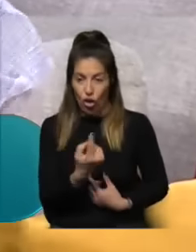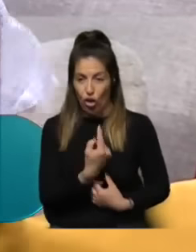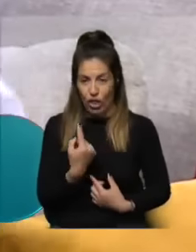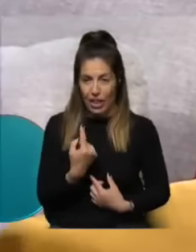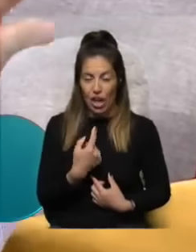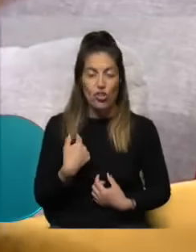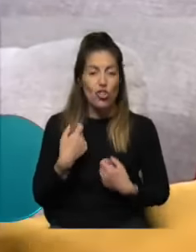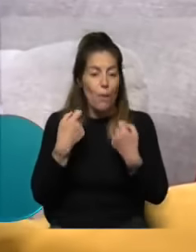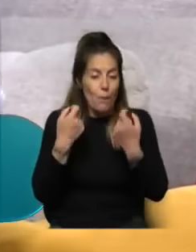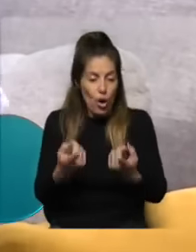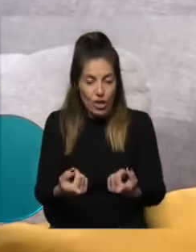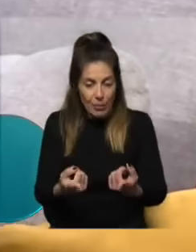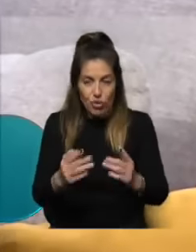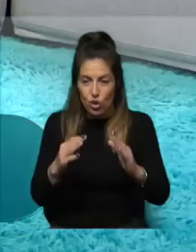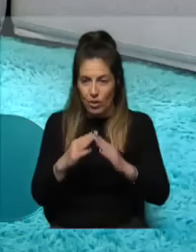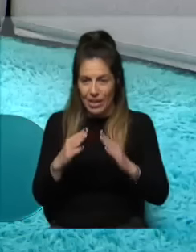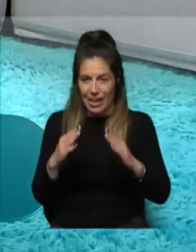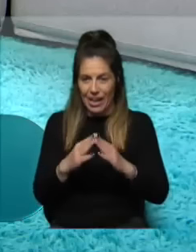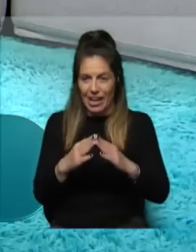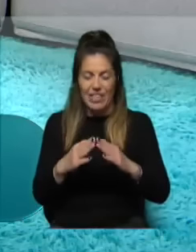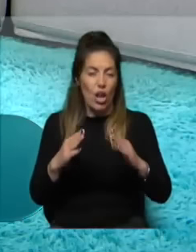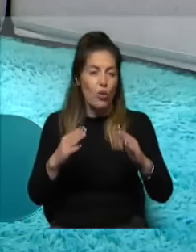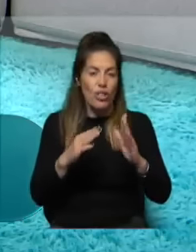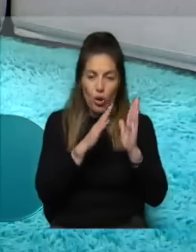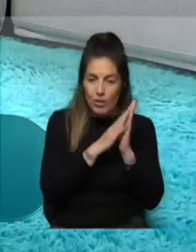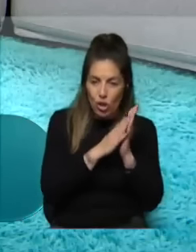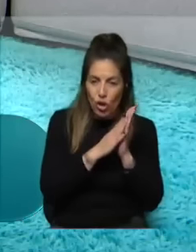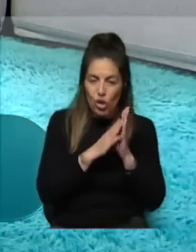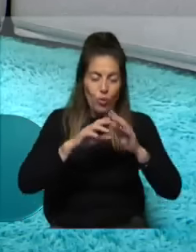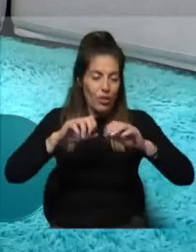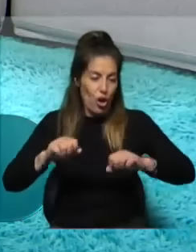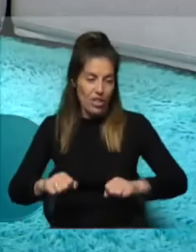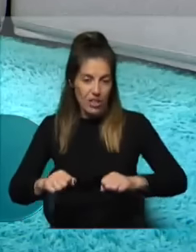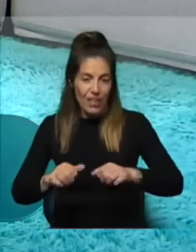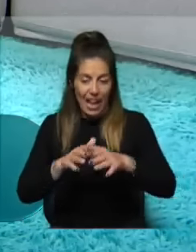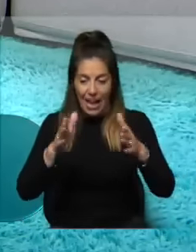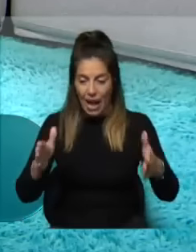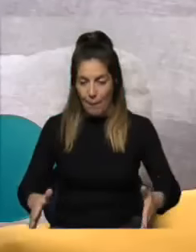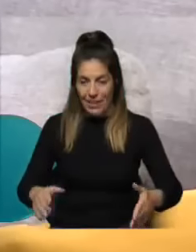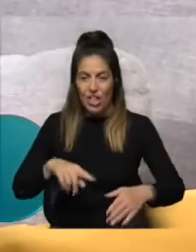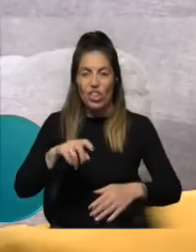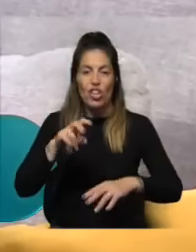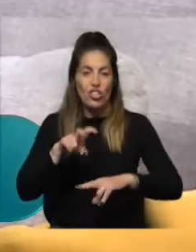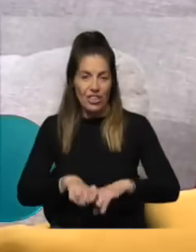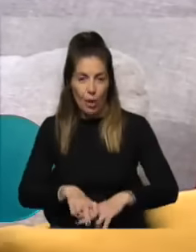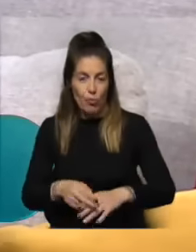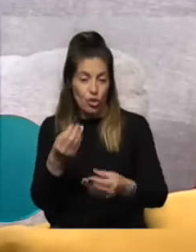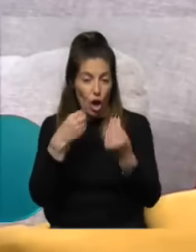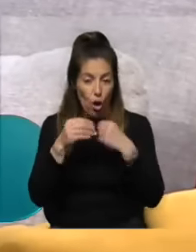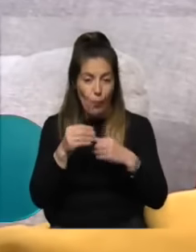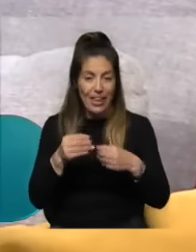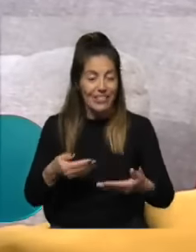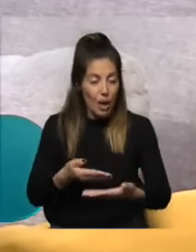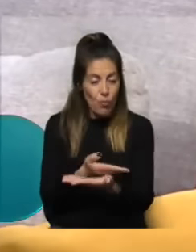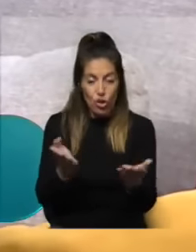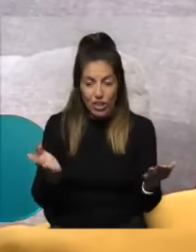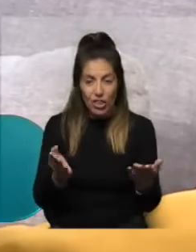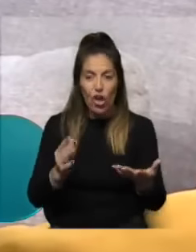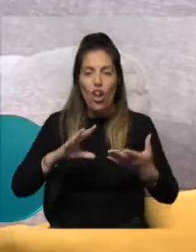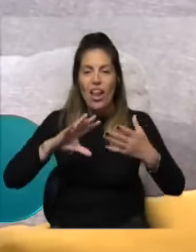nosotros colocamos en nuestra casa, en nuestro dormitorio, en nuestro living, en la mesa de donde nos sentamos a comer, está reflejando el